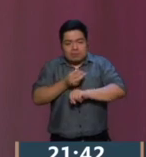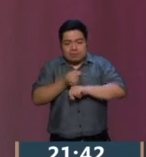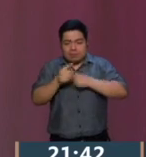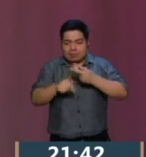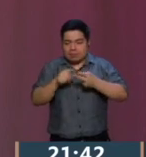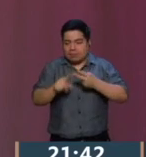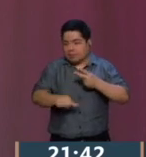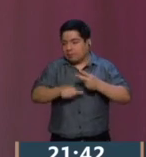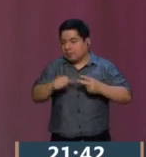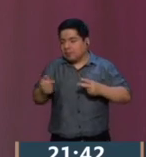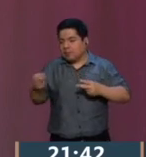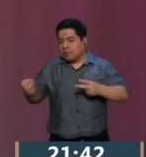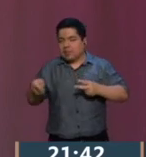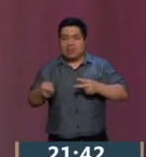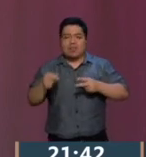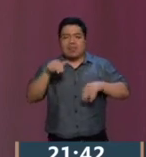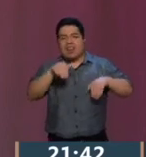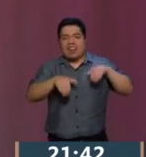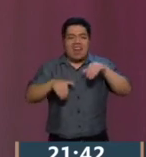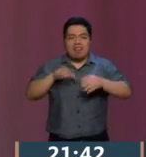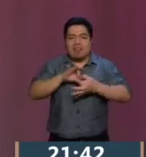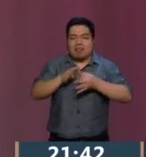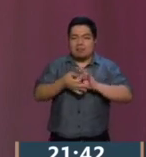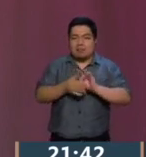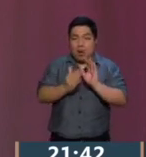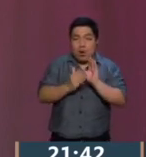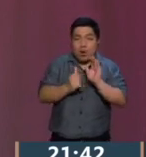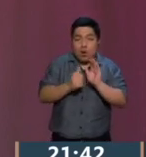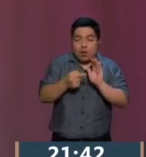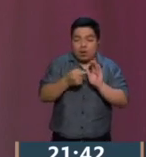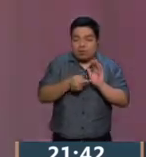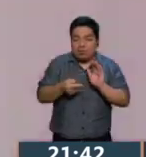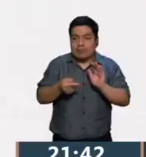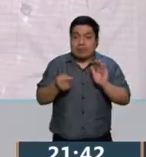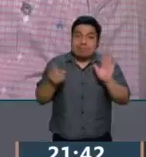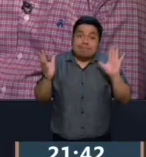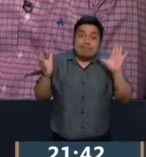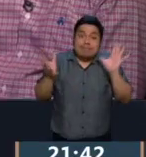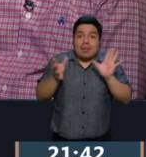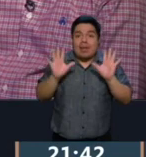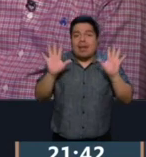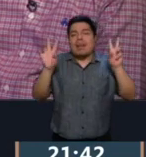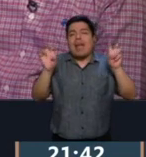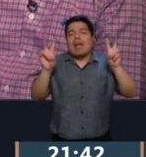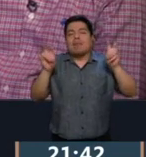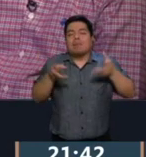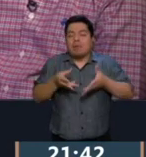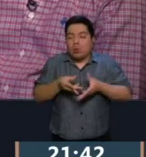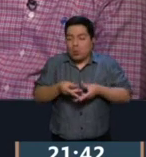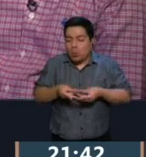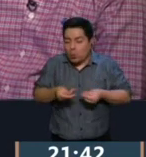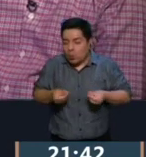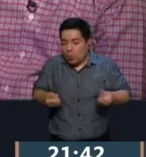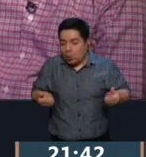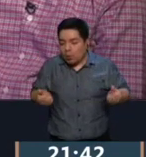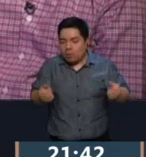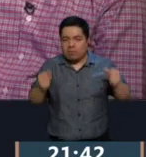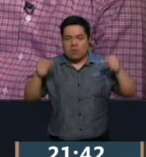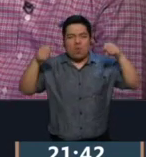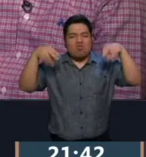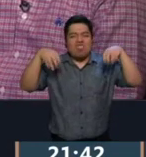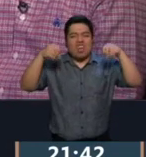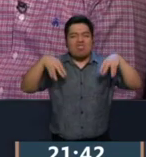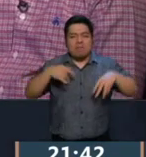alberca olímpica. Entonces, qué casualidad que todos los documentos comprometedores de la alcaldía Benito Juárez se perdieron en una lluvia